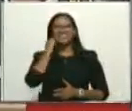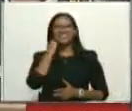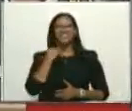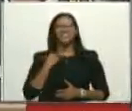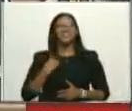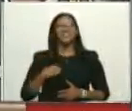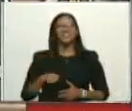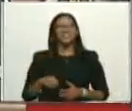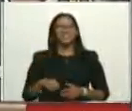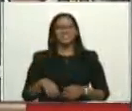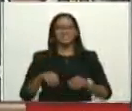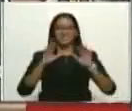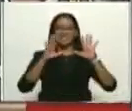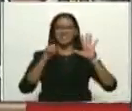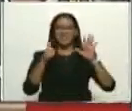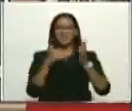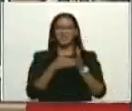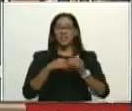16.000 horas de montaje.